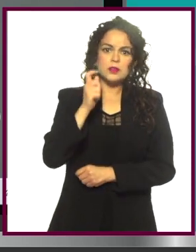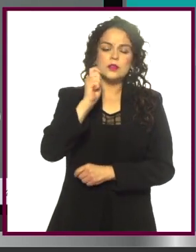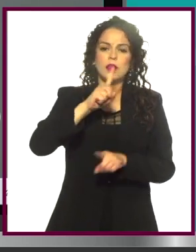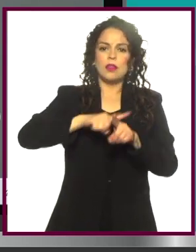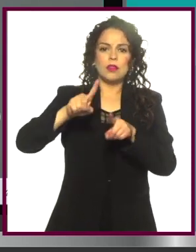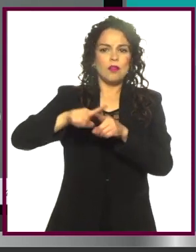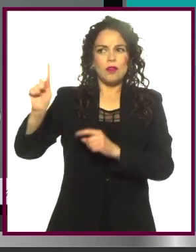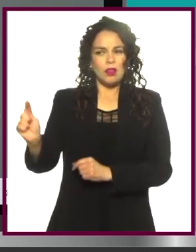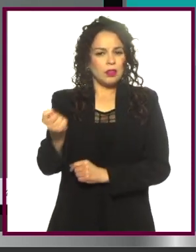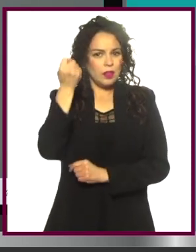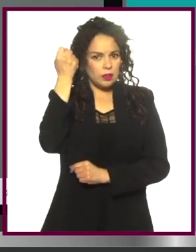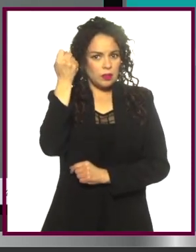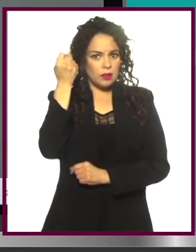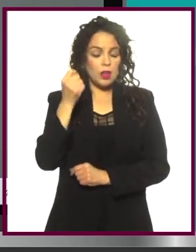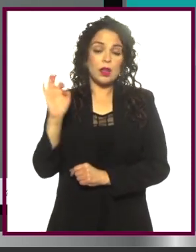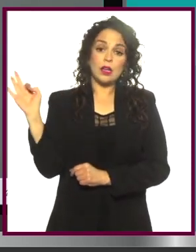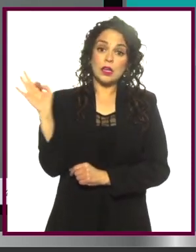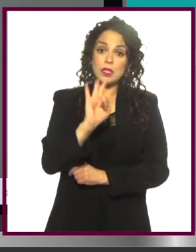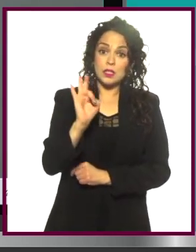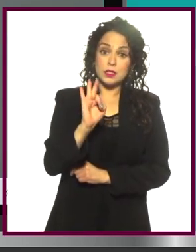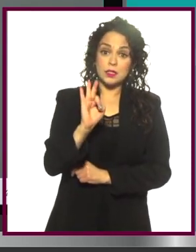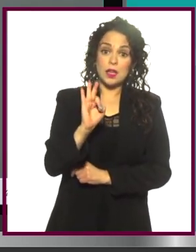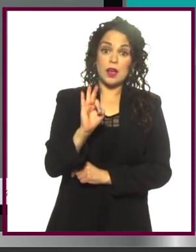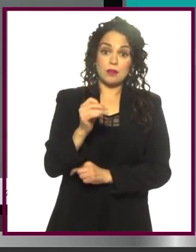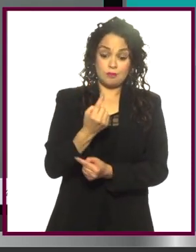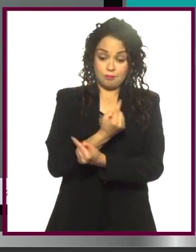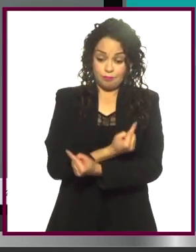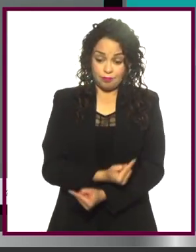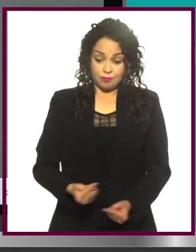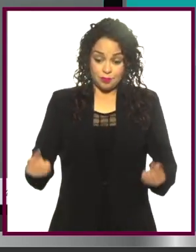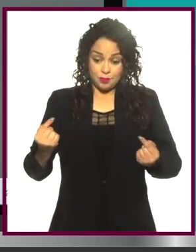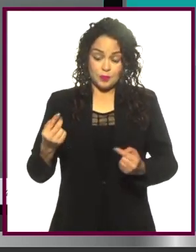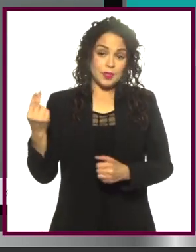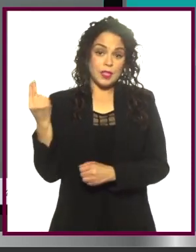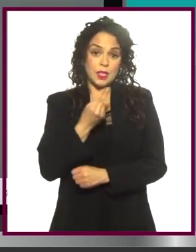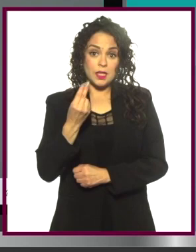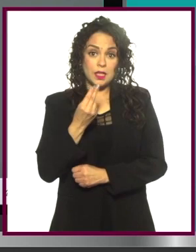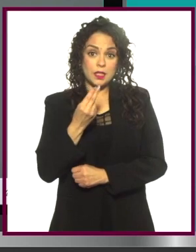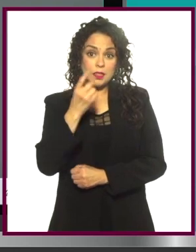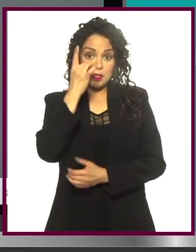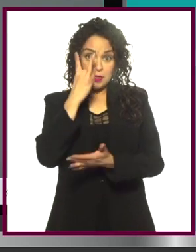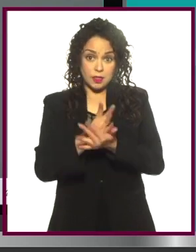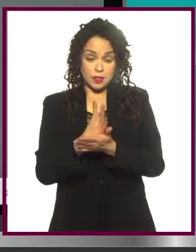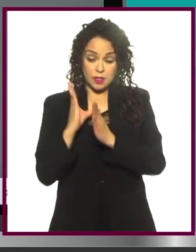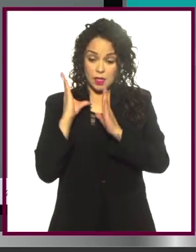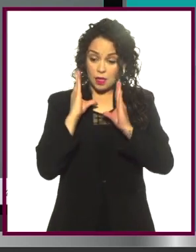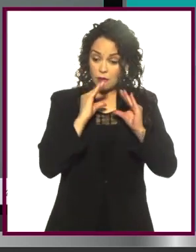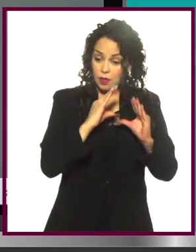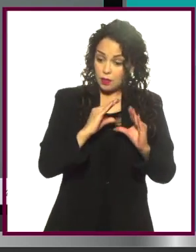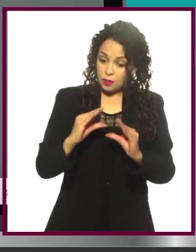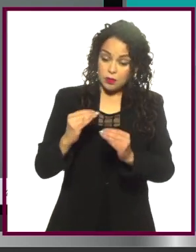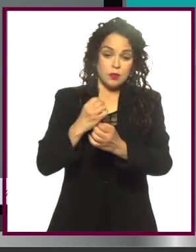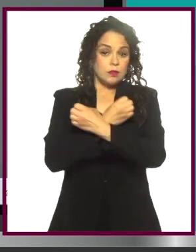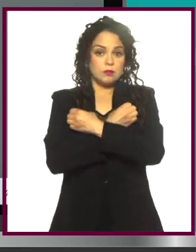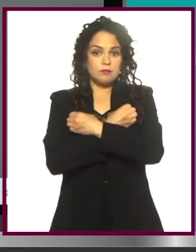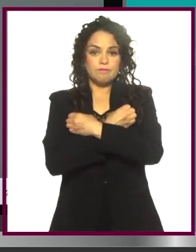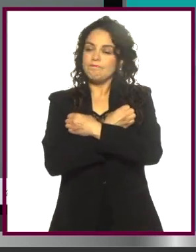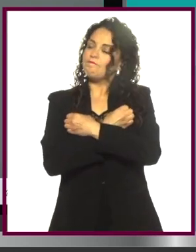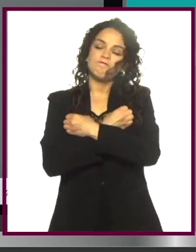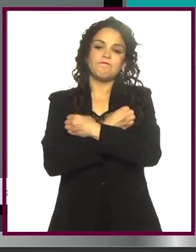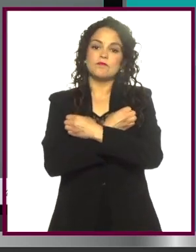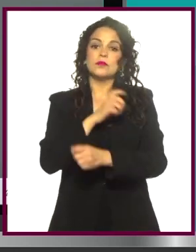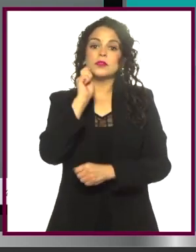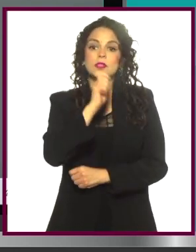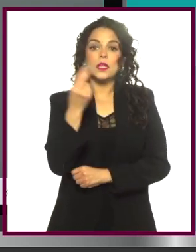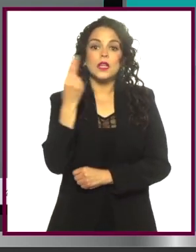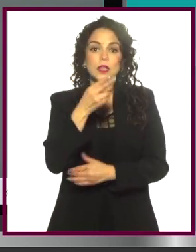medios electrónicos y es muy probable que incluso los más pequeños necesiten no solamente ser educados, sino